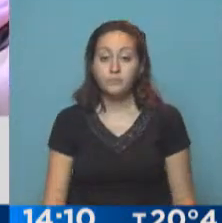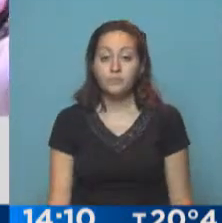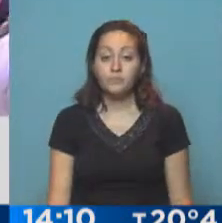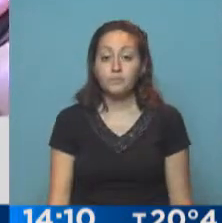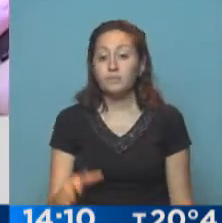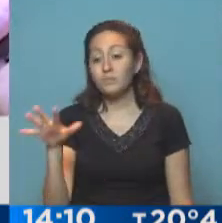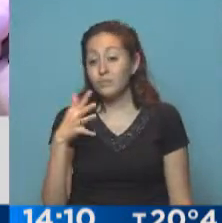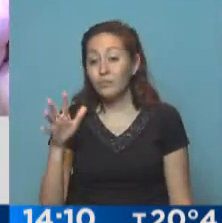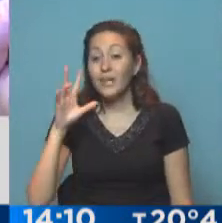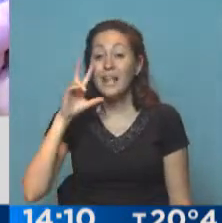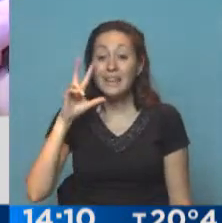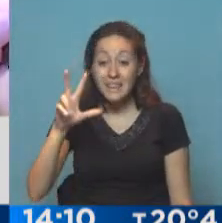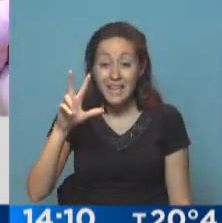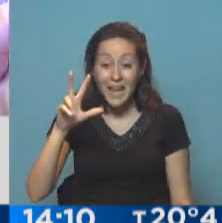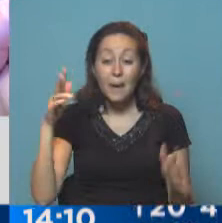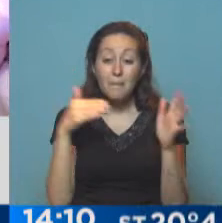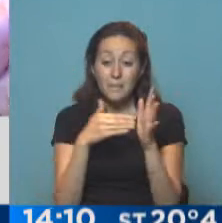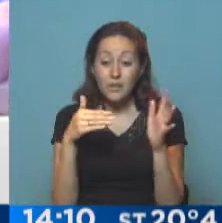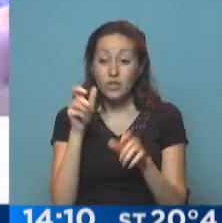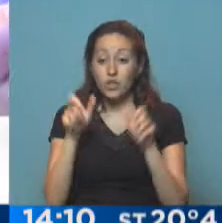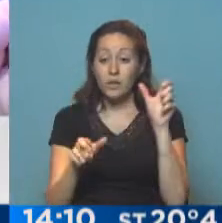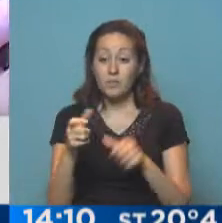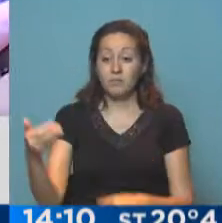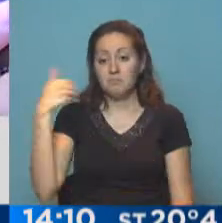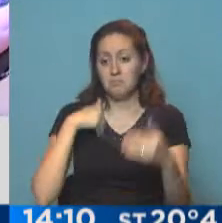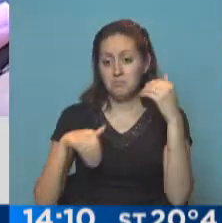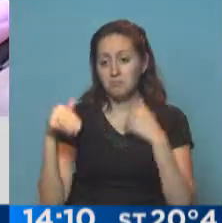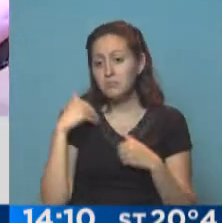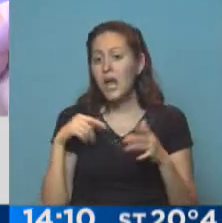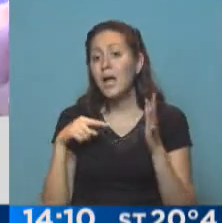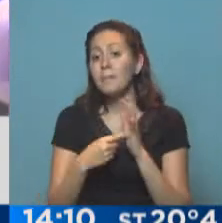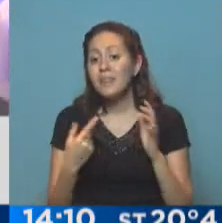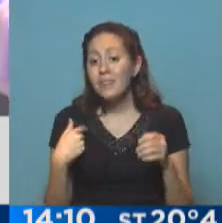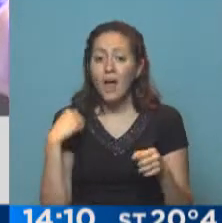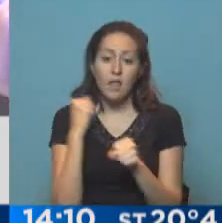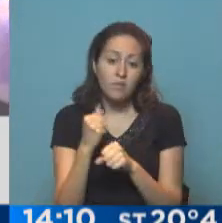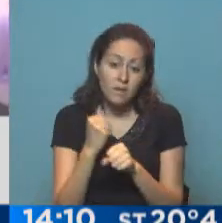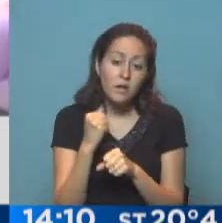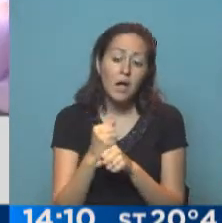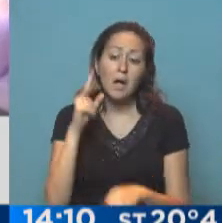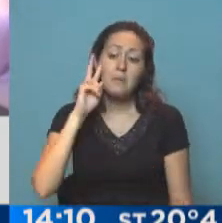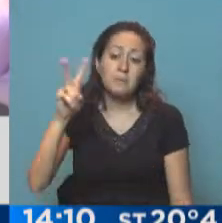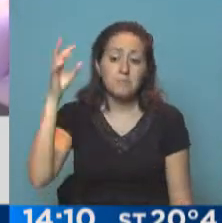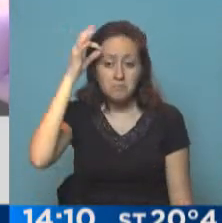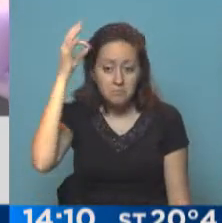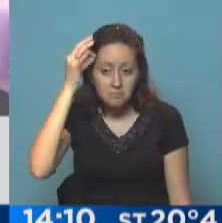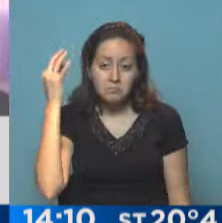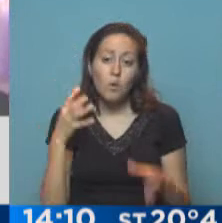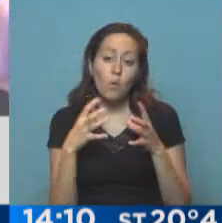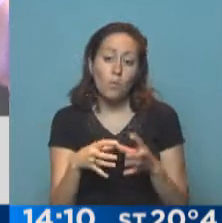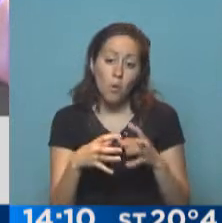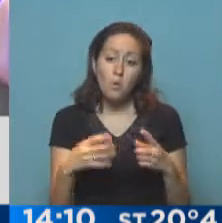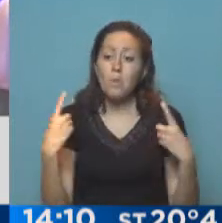casi 3,5 millones de personas que vienen todos los días a nuestra ciudad a trabajar, a disfrutar un espectáculo deportivo, de un evento,